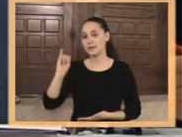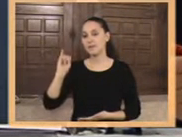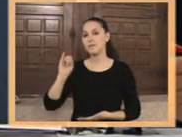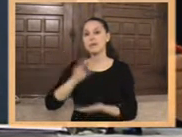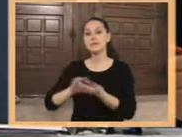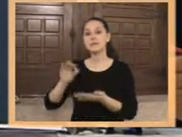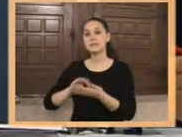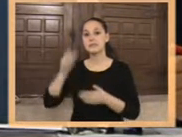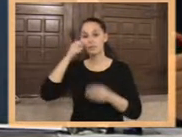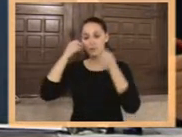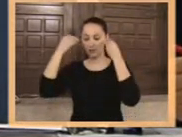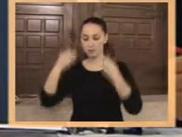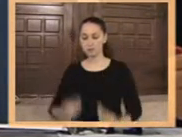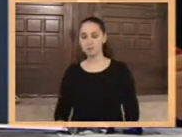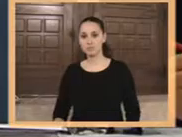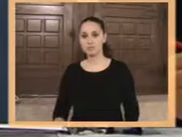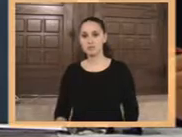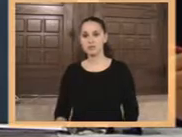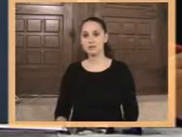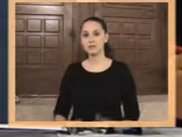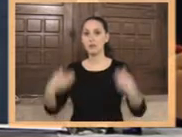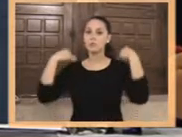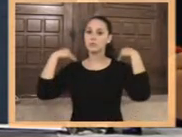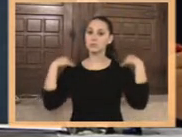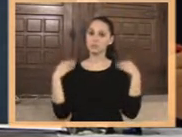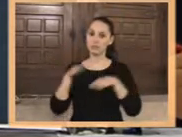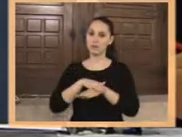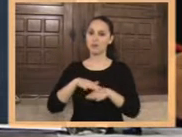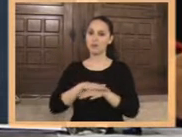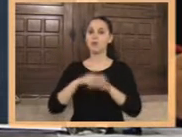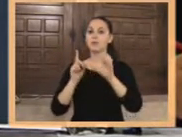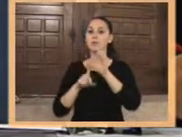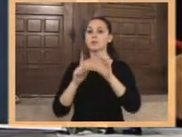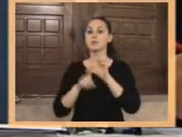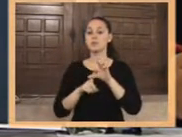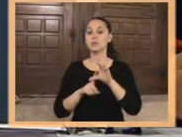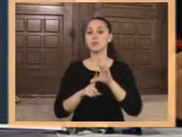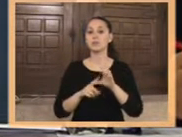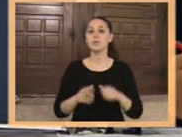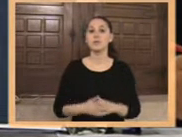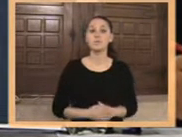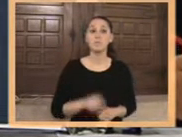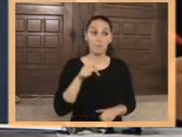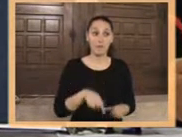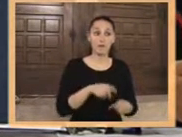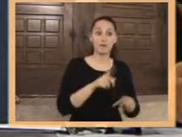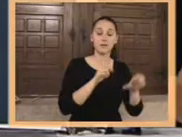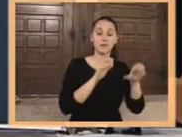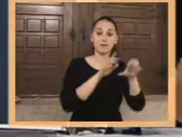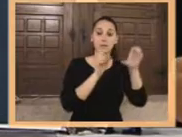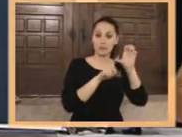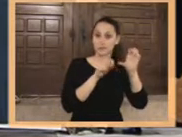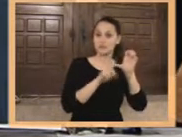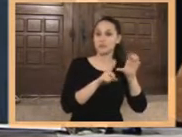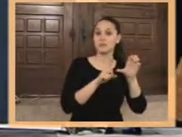a los municipios extremeños, tanto pasada como futura. En concreto, en Extremadura, fijaros de la magnitud